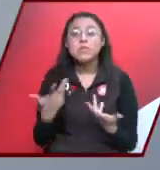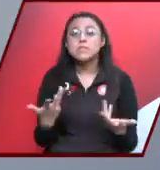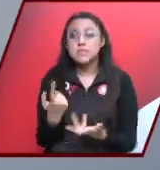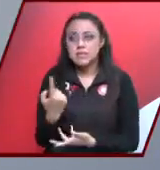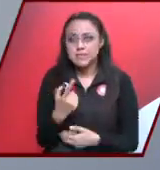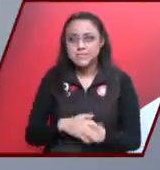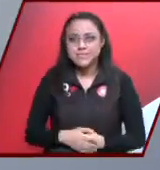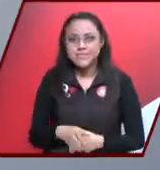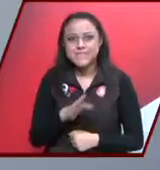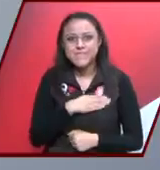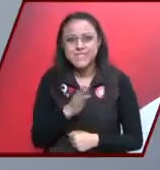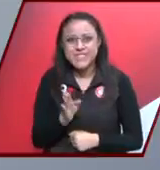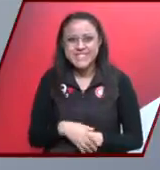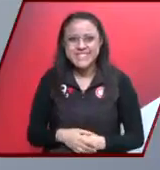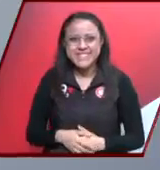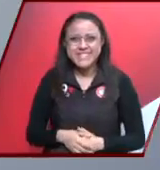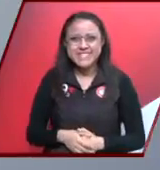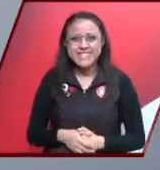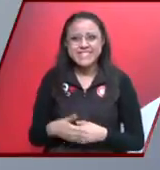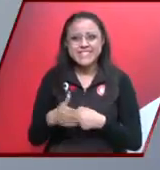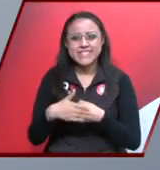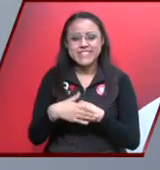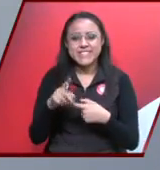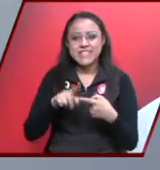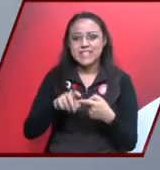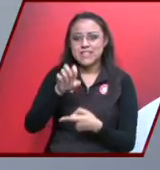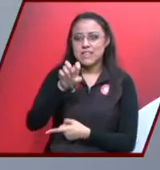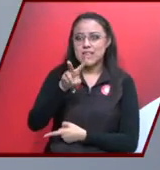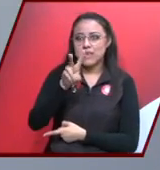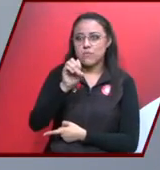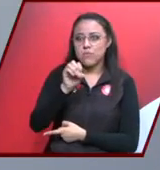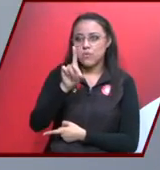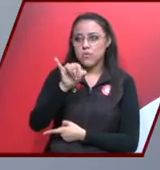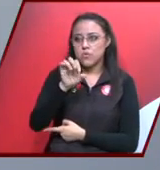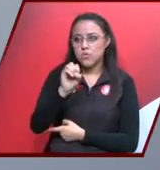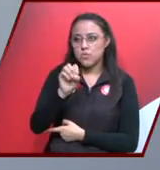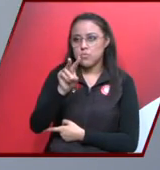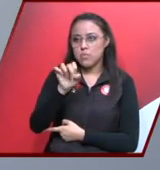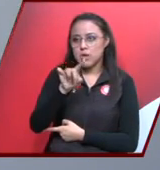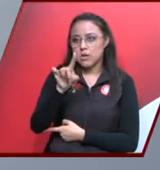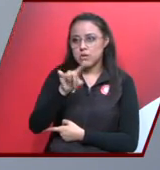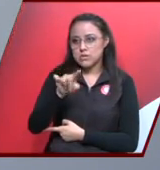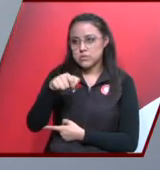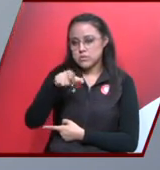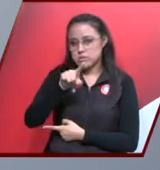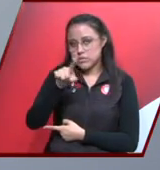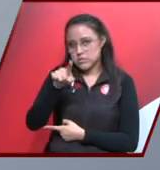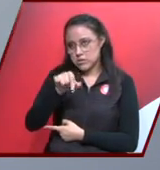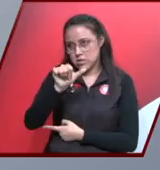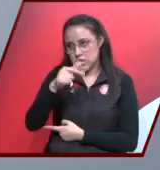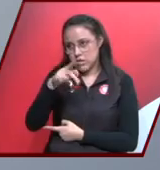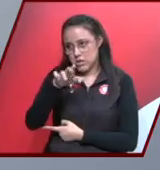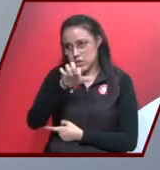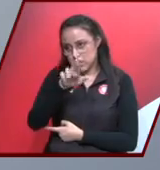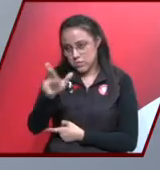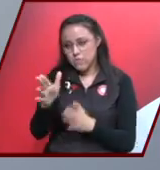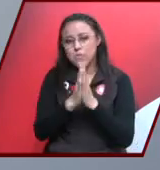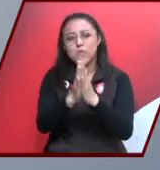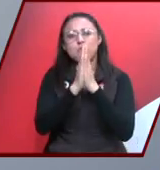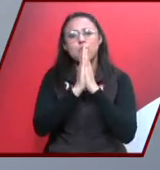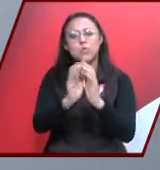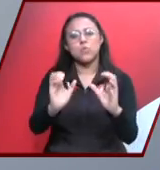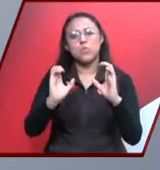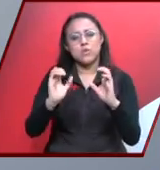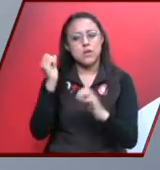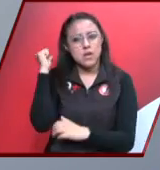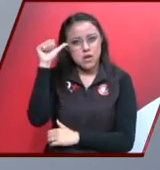vivir. Pero bueno. Evodio Velázquez Aguirre, presidente municipal de Acapulco, por favor, cuida Acapulco, por favor, cuida